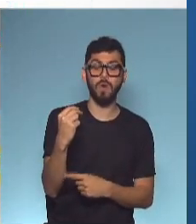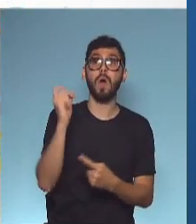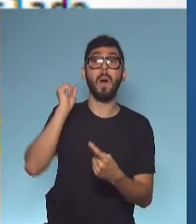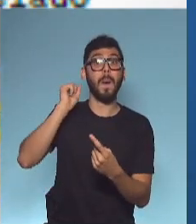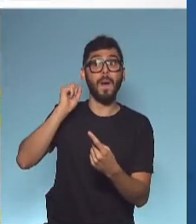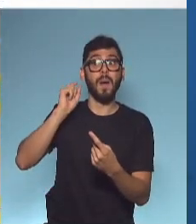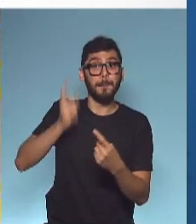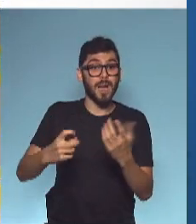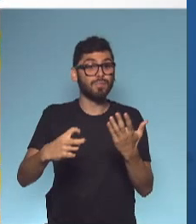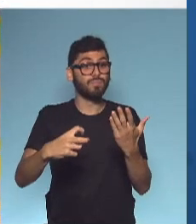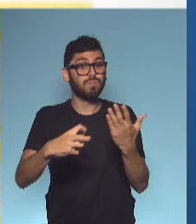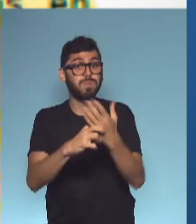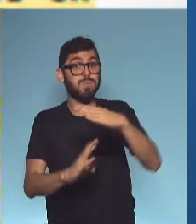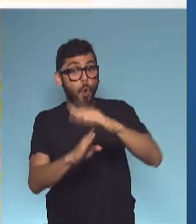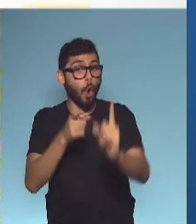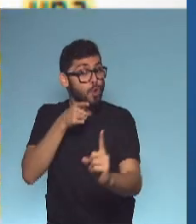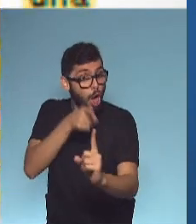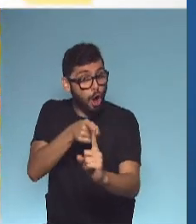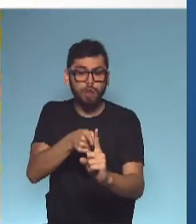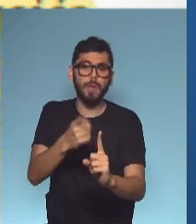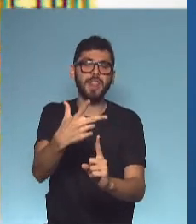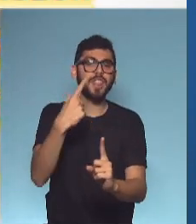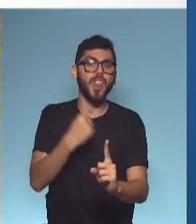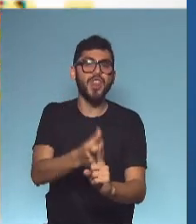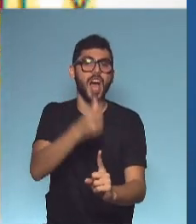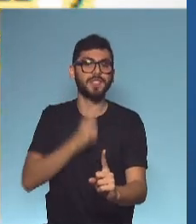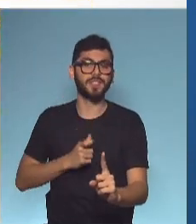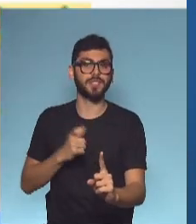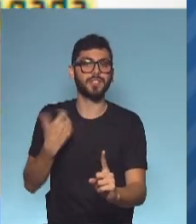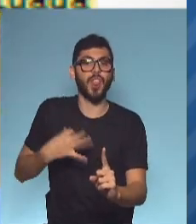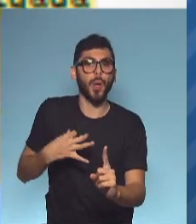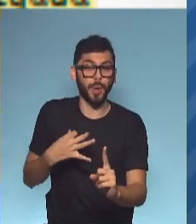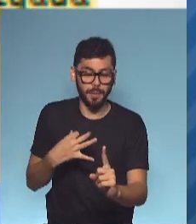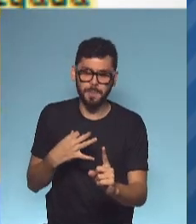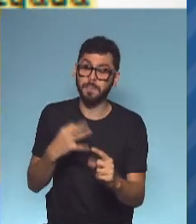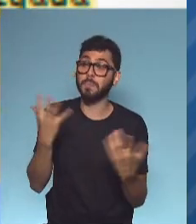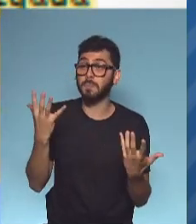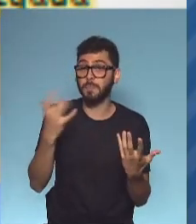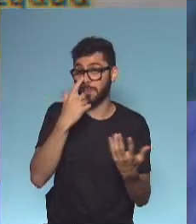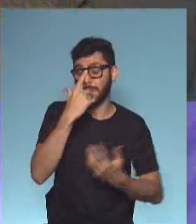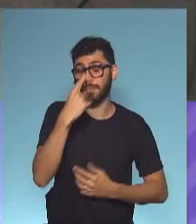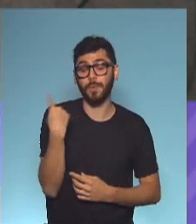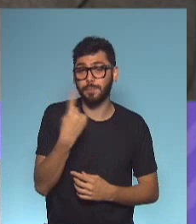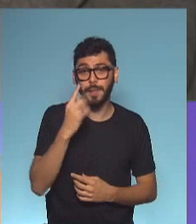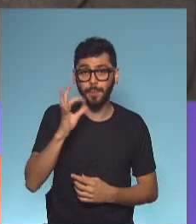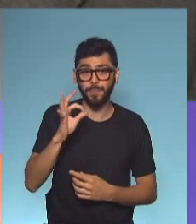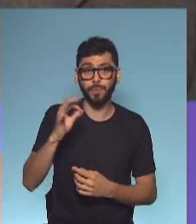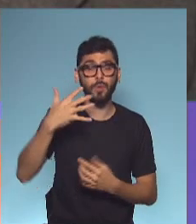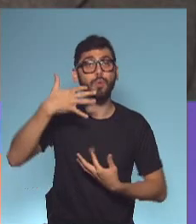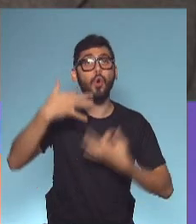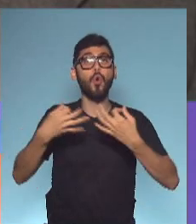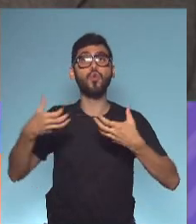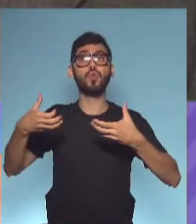procurador para que se pronuncie. Claro. Bueno, más o menos lo que se podía imaginar, ¿no? Cualquiera podía imaginar que la Corte no iba a tener una